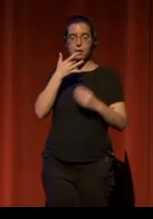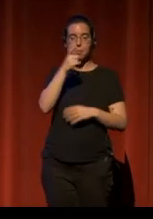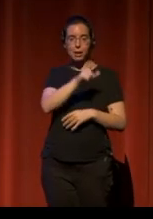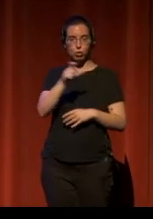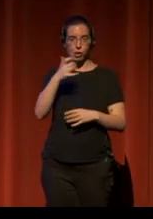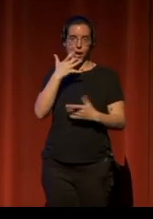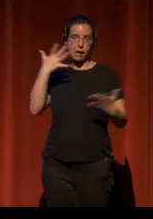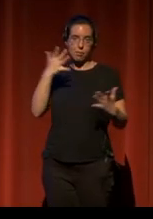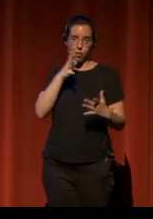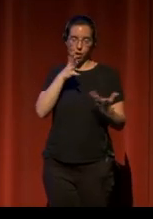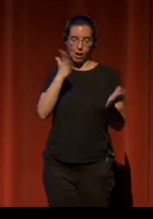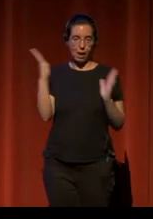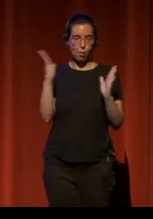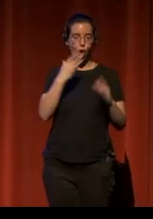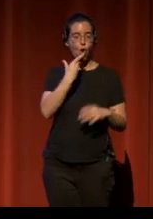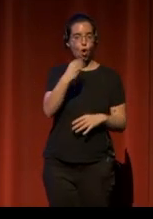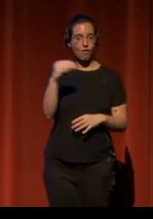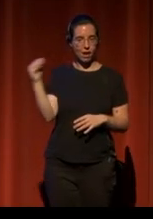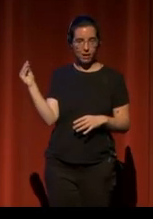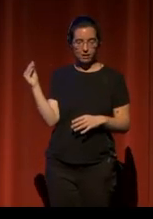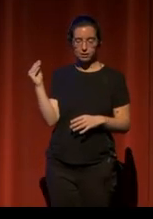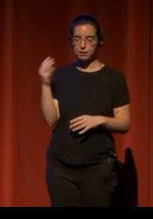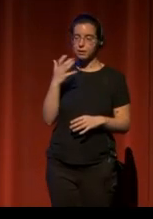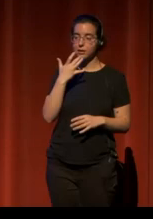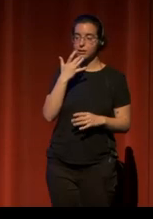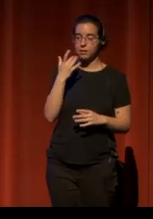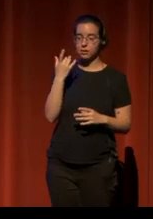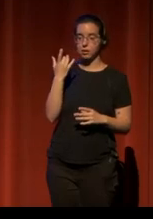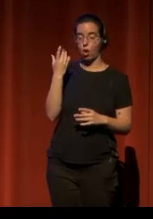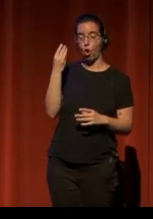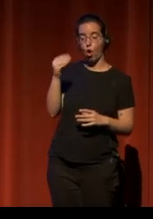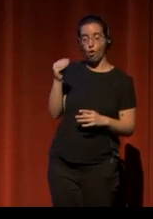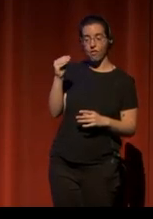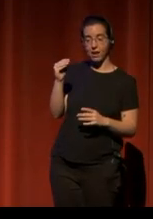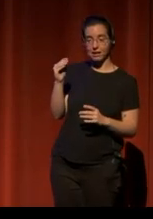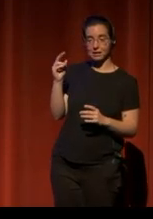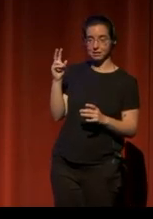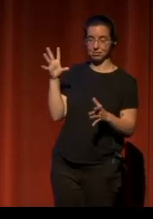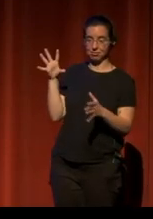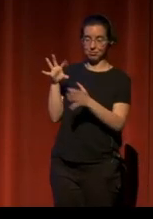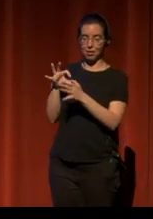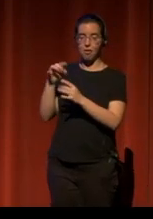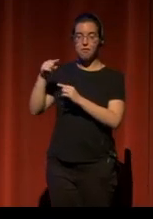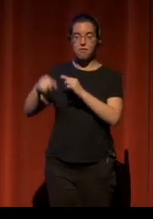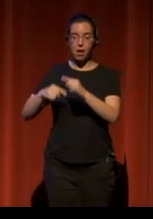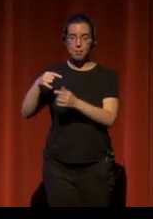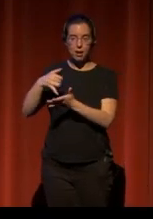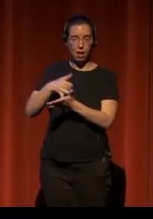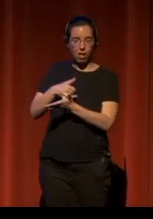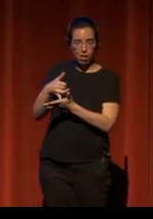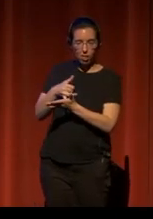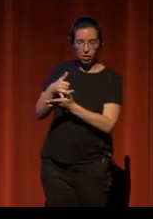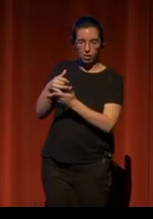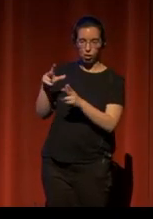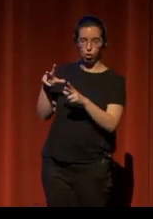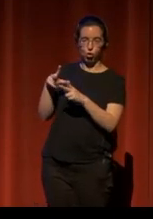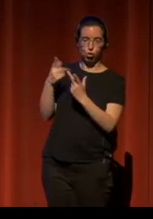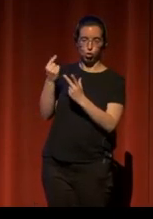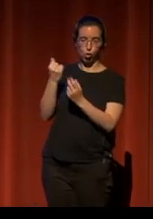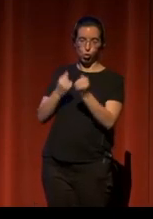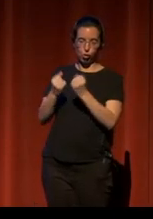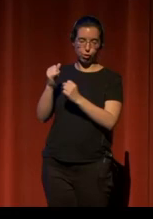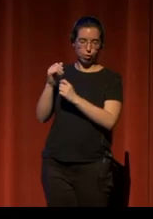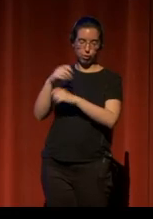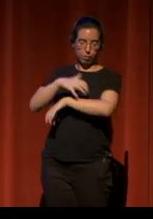jóvenes cuando la diferencia entre un joven de una familia vulnerable de una familia socio deprimida una familia Pobre por no hablar